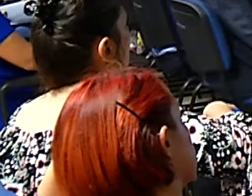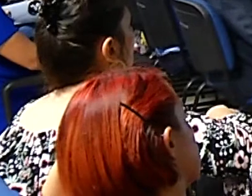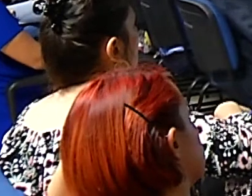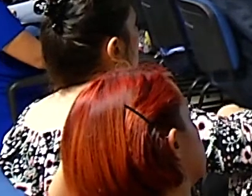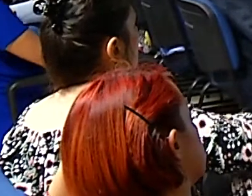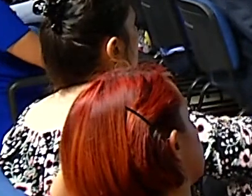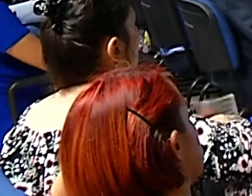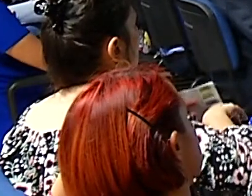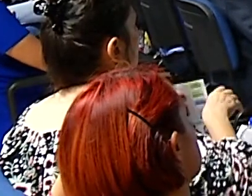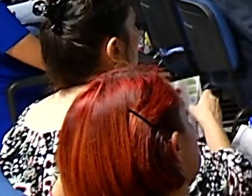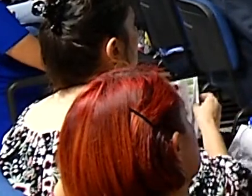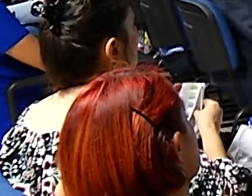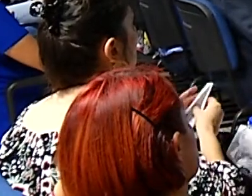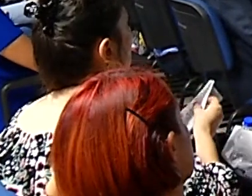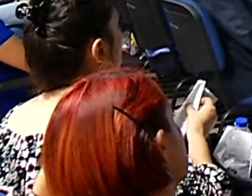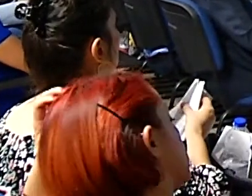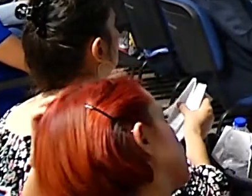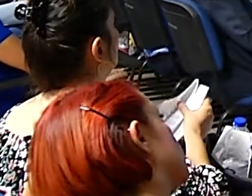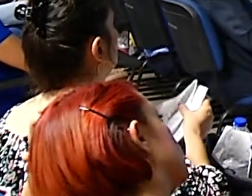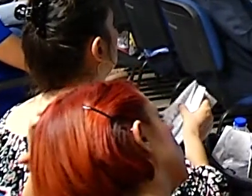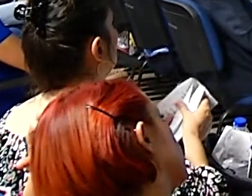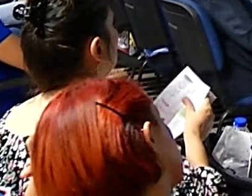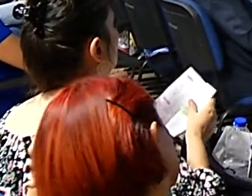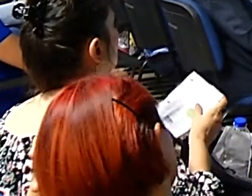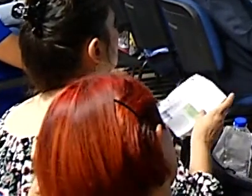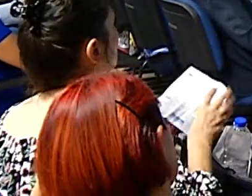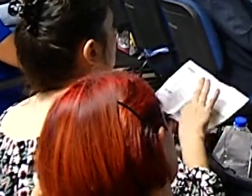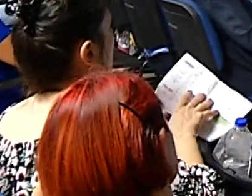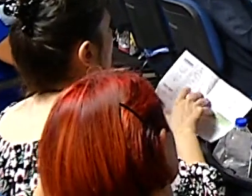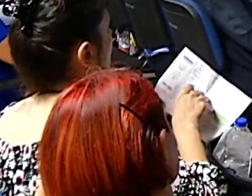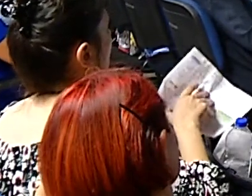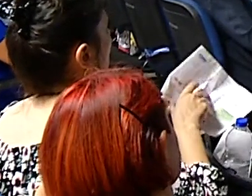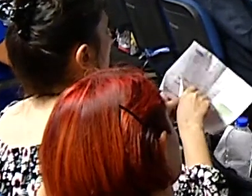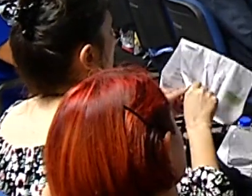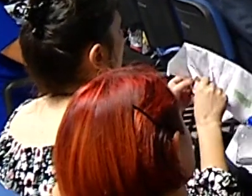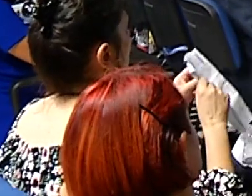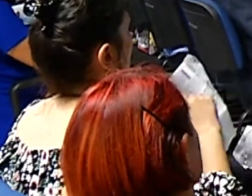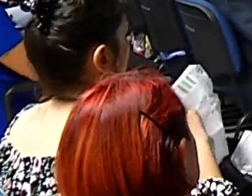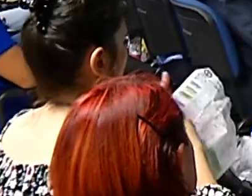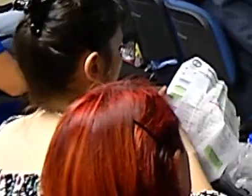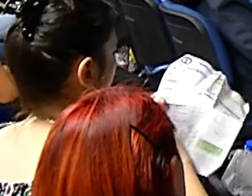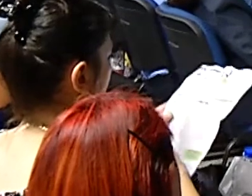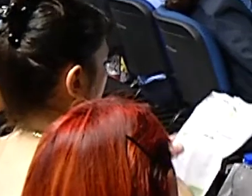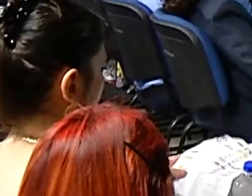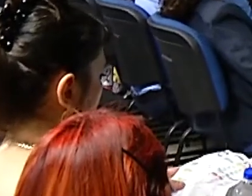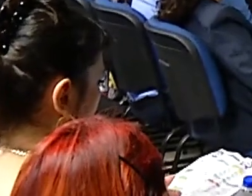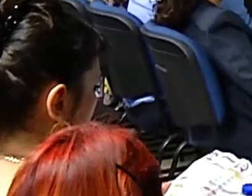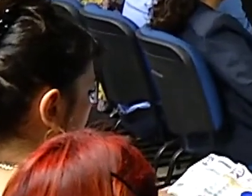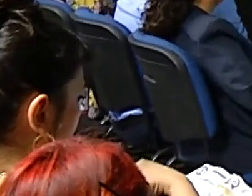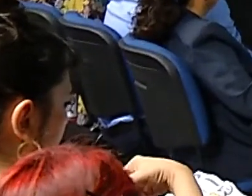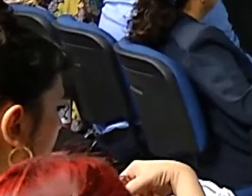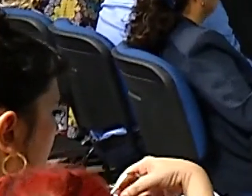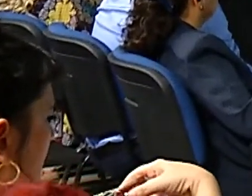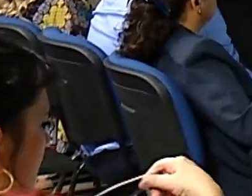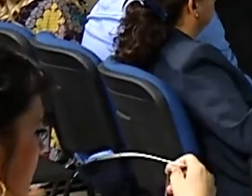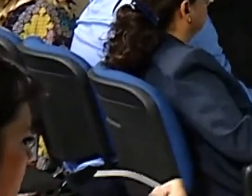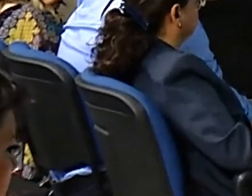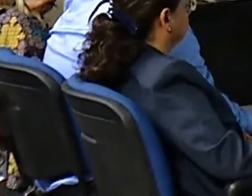Divulgaciones, yo consulto y hablo para compañías farmacéuticas. El modelo que yo uso es el modelo de la red del desarrollo porque